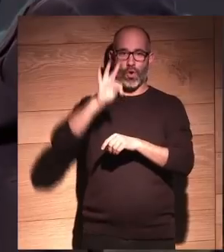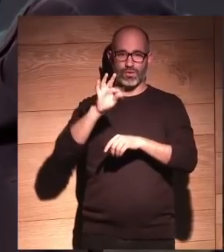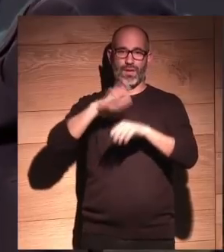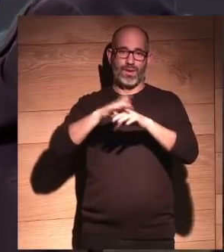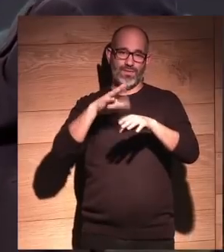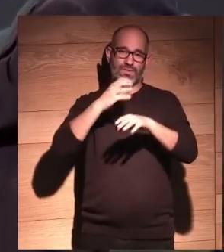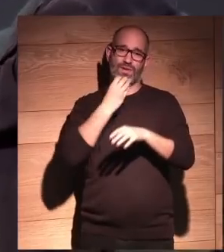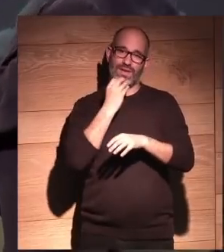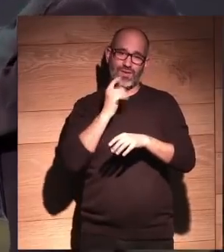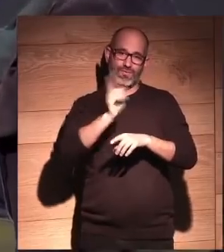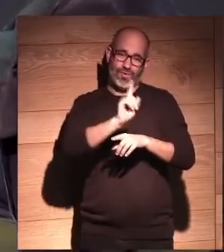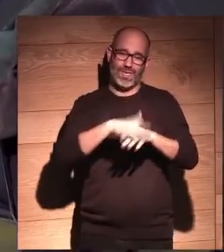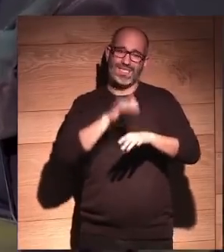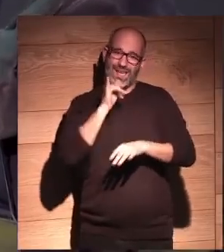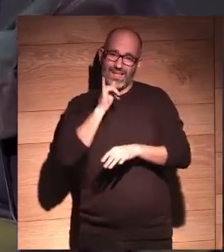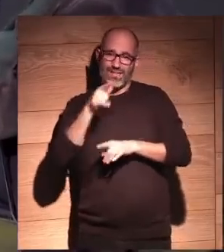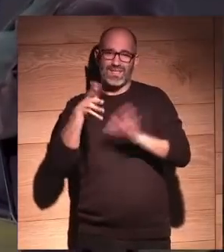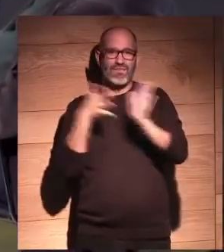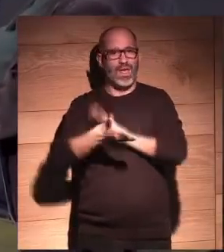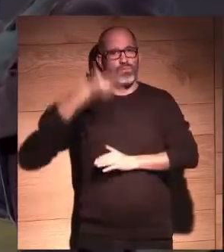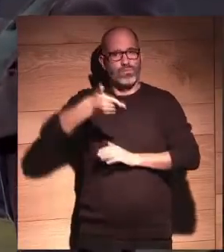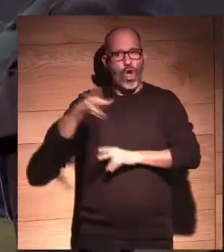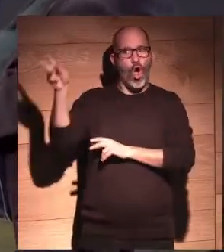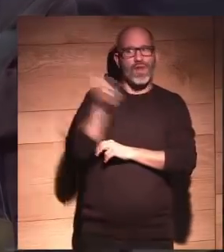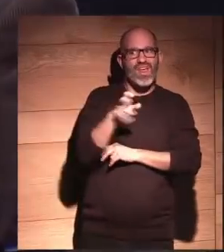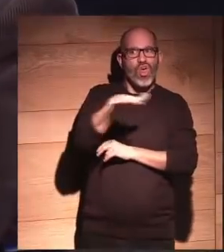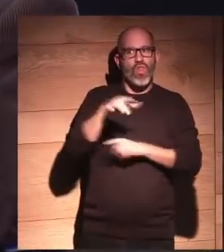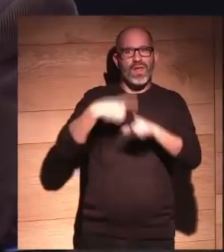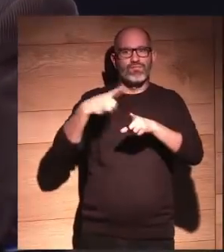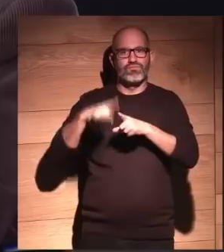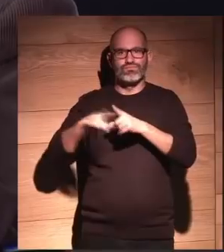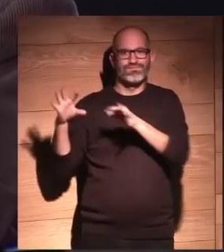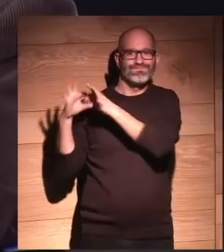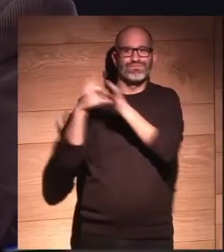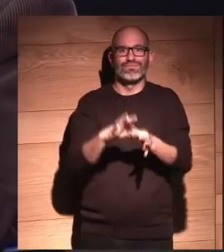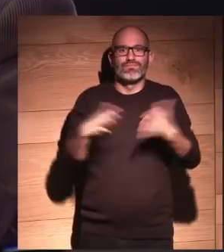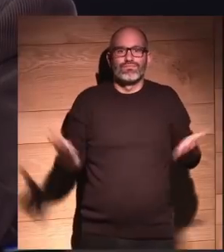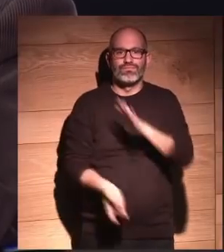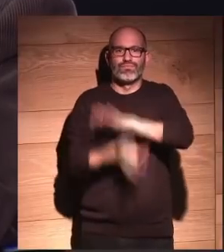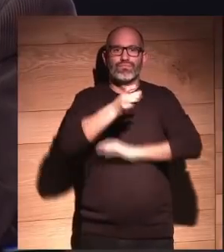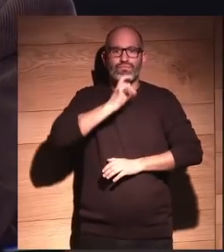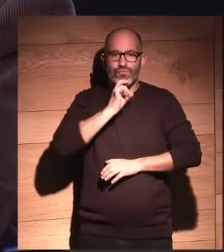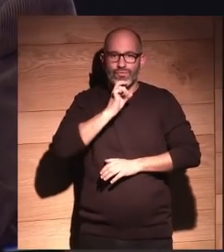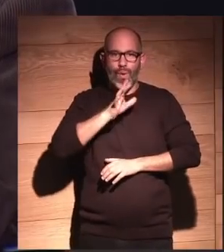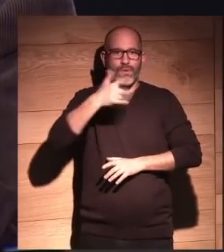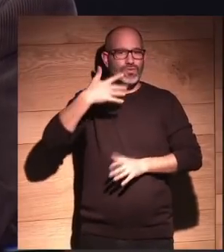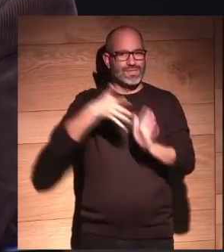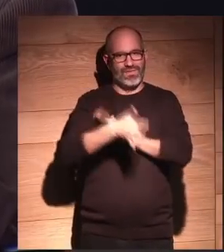griego no es latino, que es el fundamento, el origen, lo verdaderamente verdadero de las